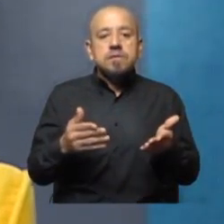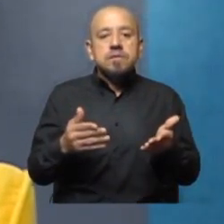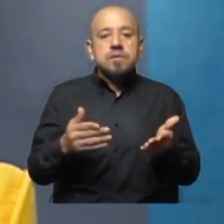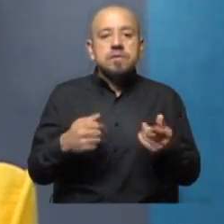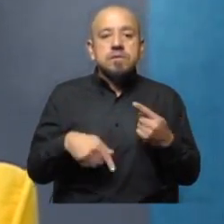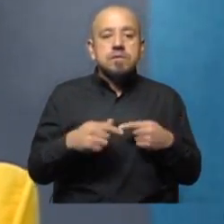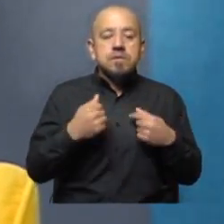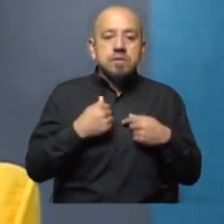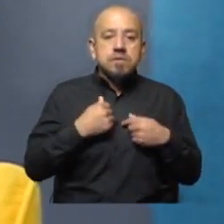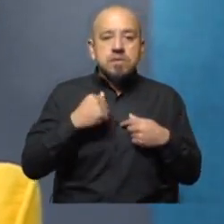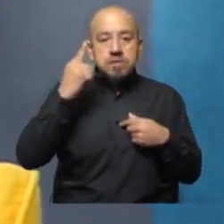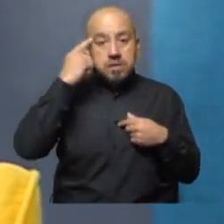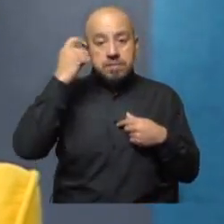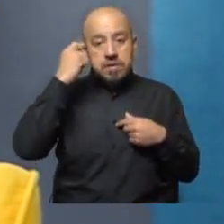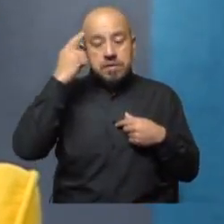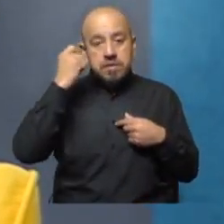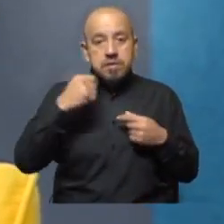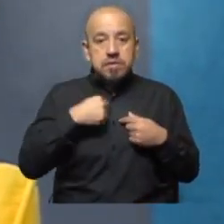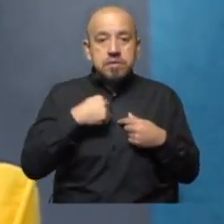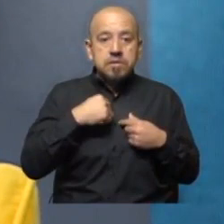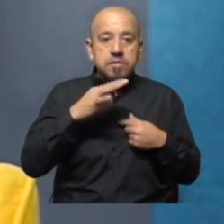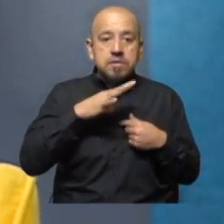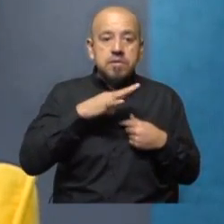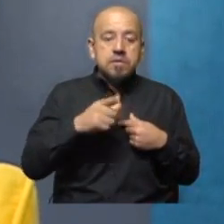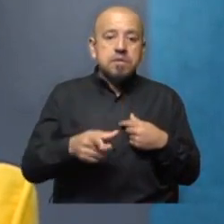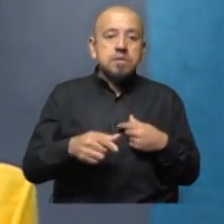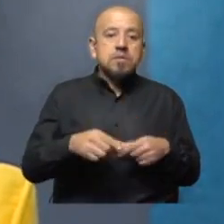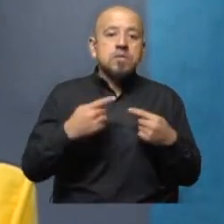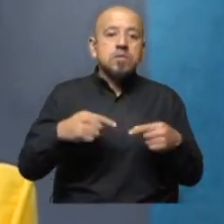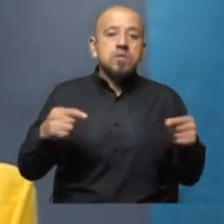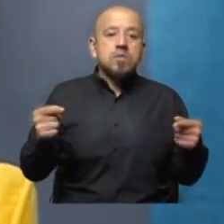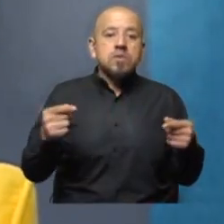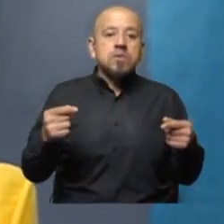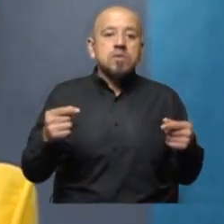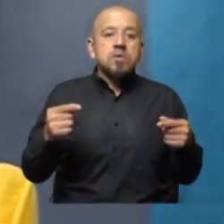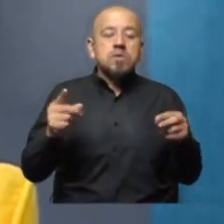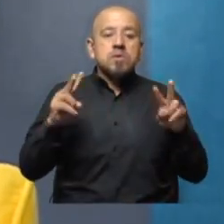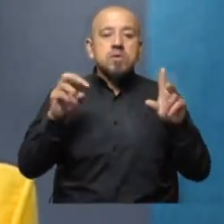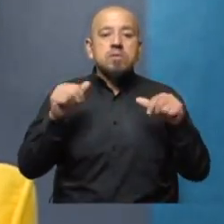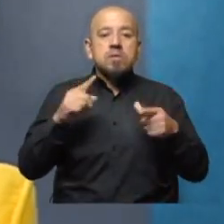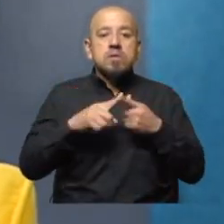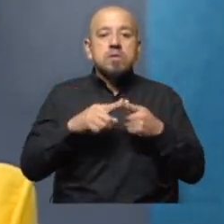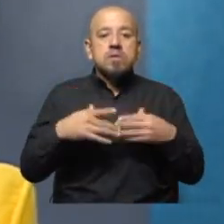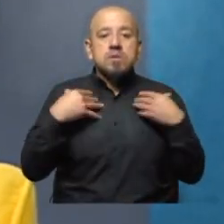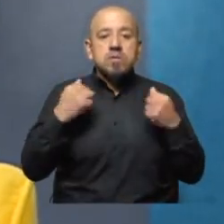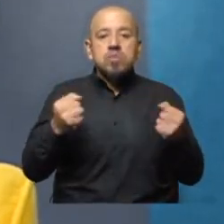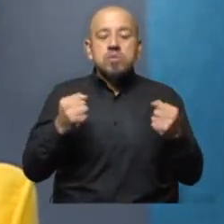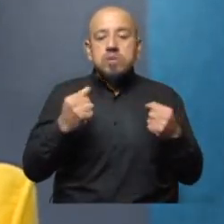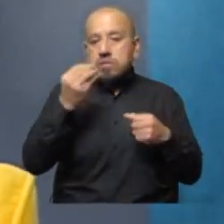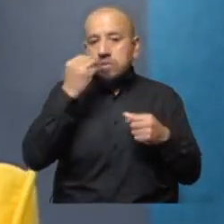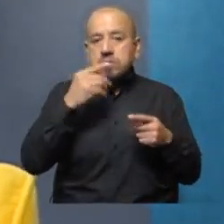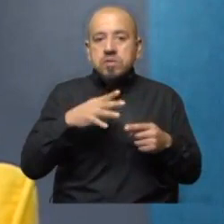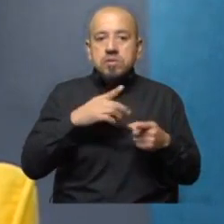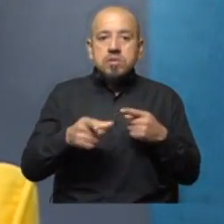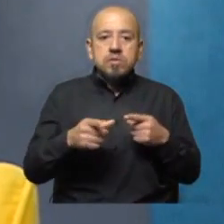en mi propia experiencia me di cuenta que hay paradigmas con los que nos manejamos respecto a la salud de alimentación que creo que no son tan así que está bueno